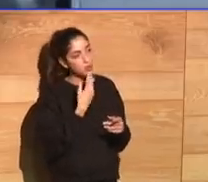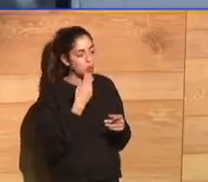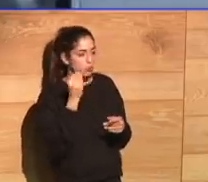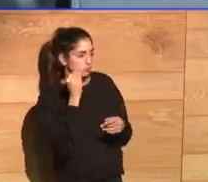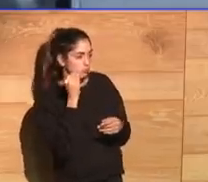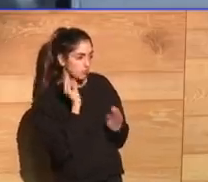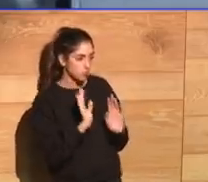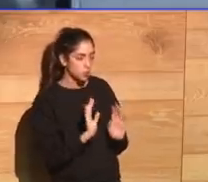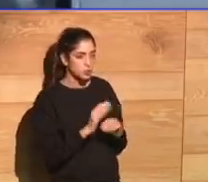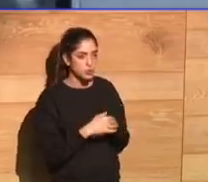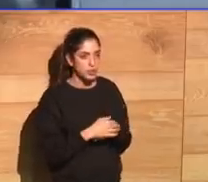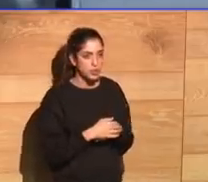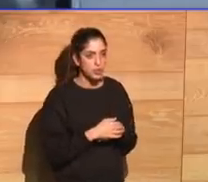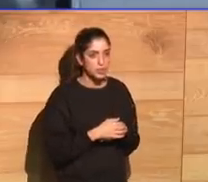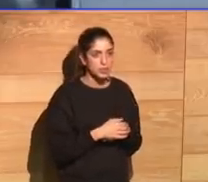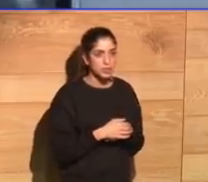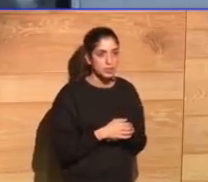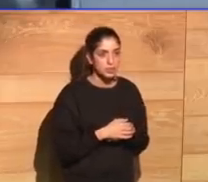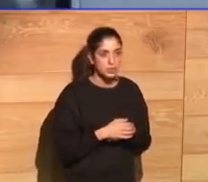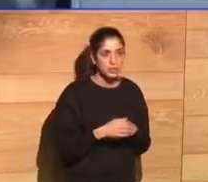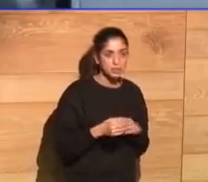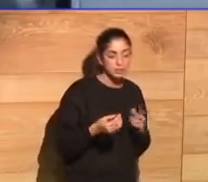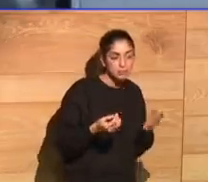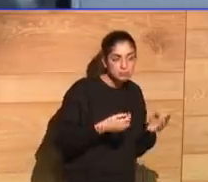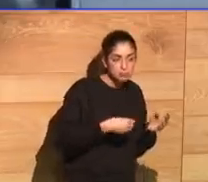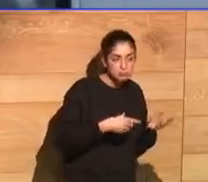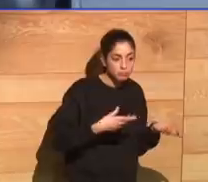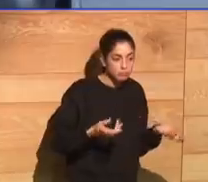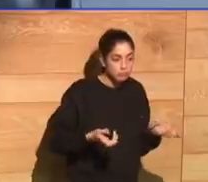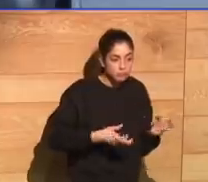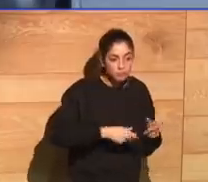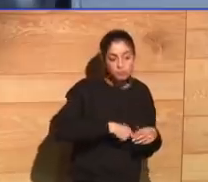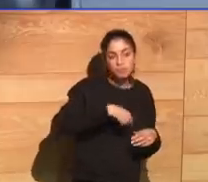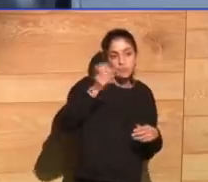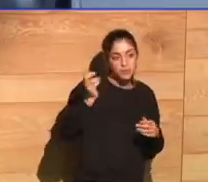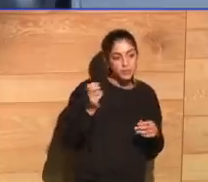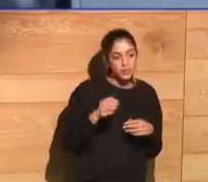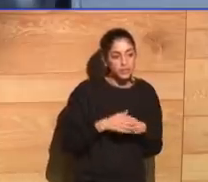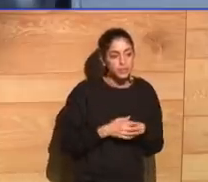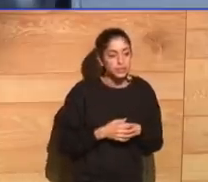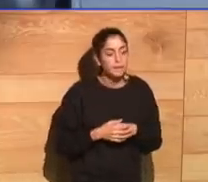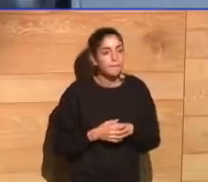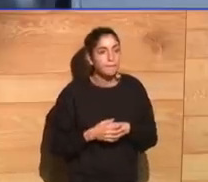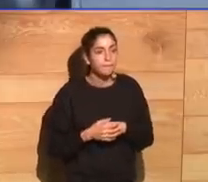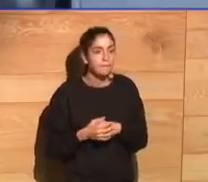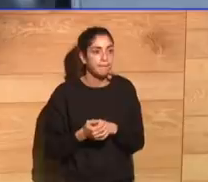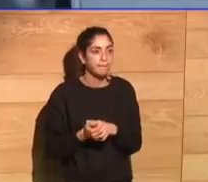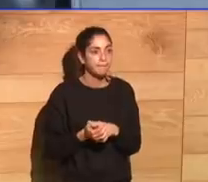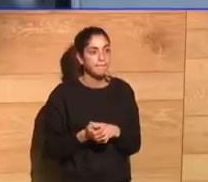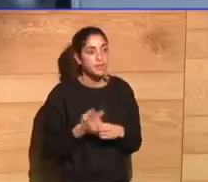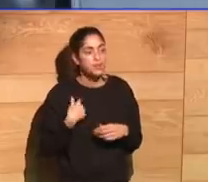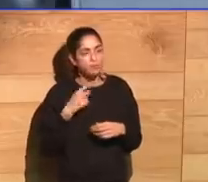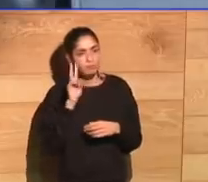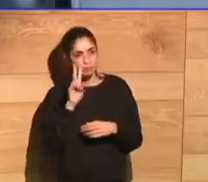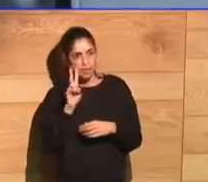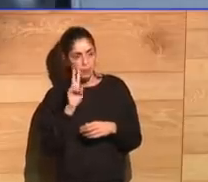es mucho más tontorrona. Cuando le tira el signo este que es como de celofán. Claro, voy a decir una barbaridad. A mí me aburre un poco, fíjate. Sí, ¿no? A mí no. A mí me yo